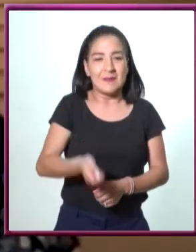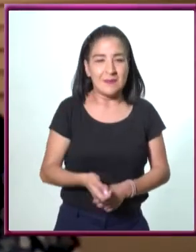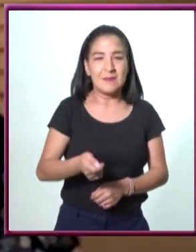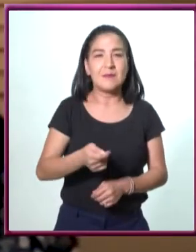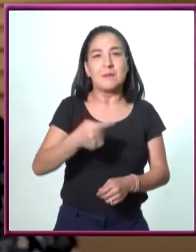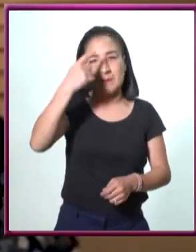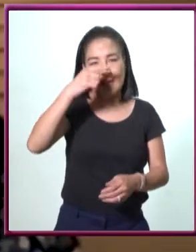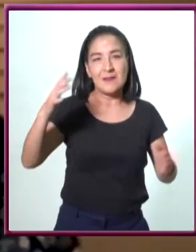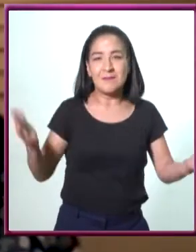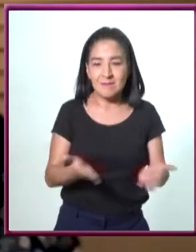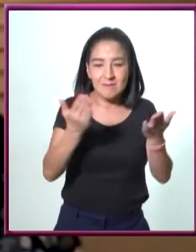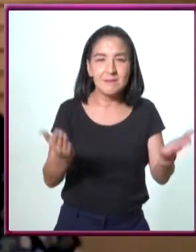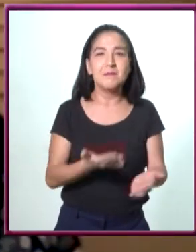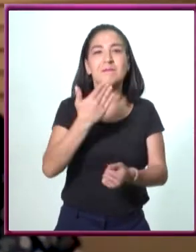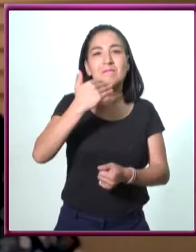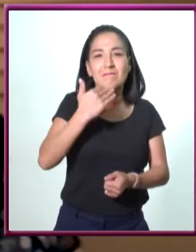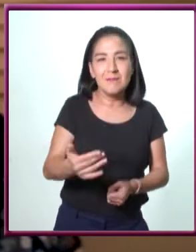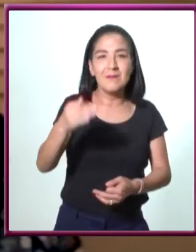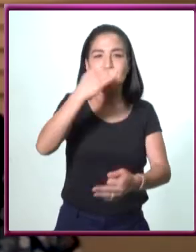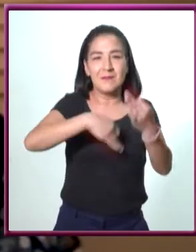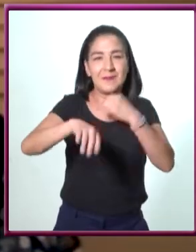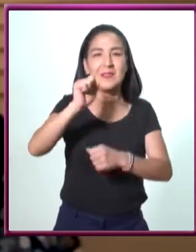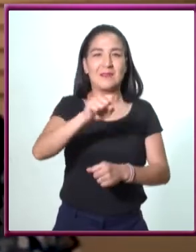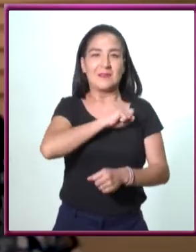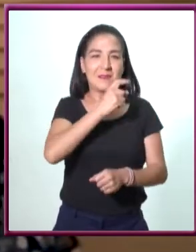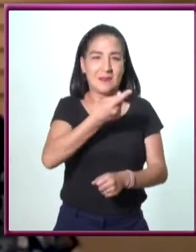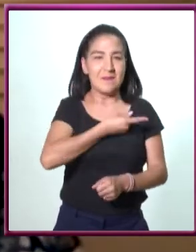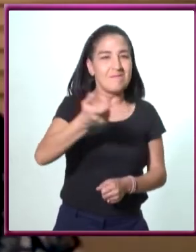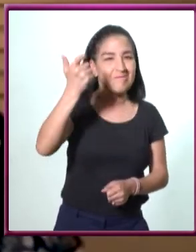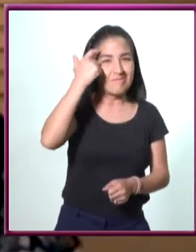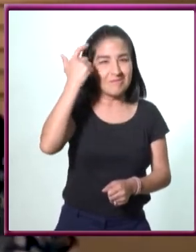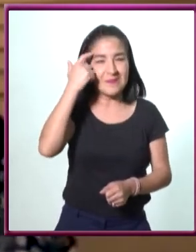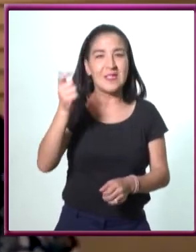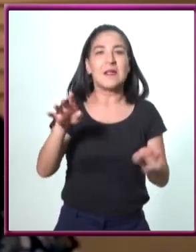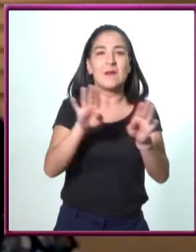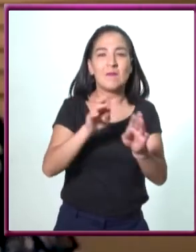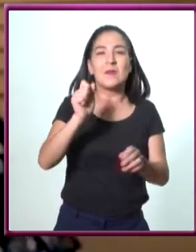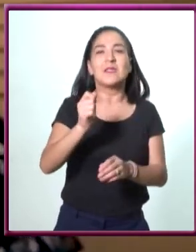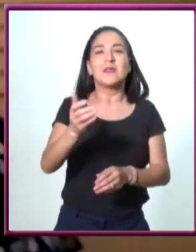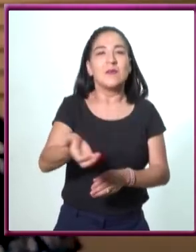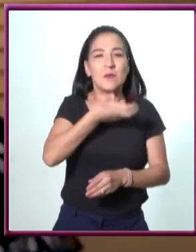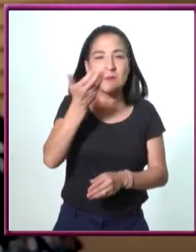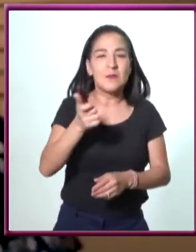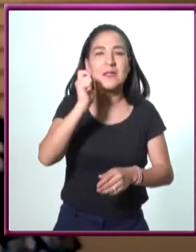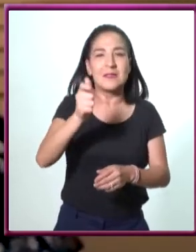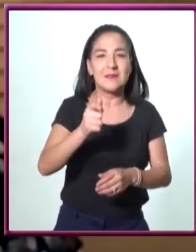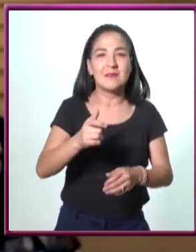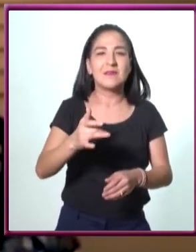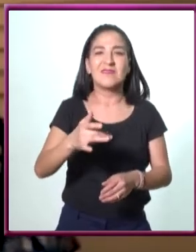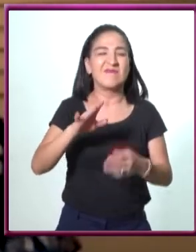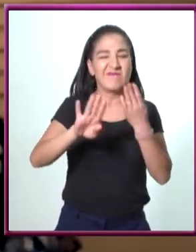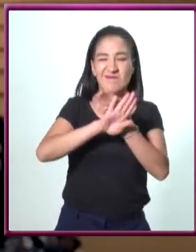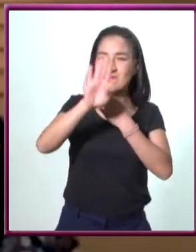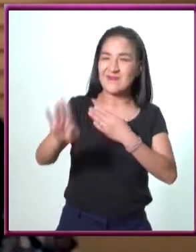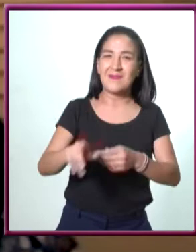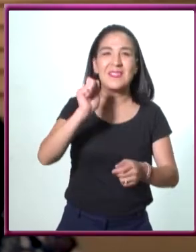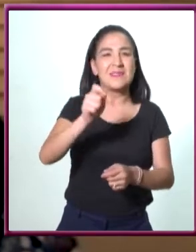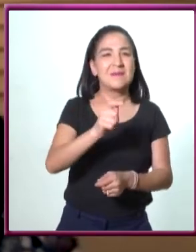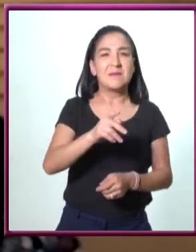que promueve el bienestar y la salud mental. Establecer hábitos de decir mentiras